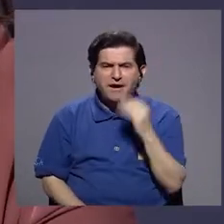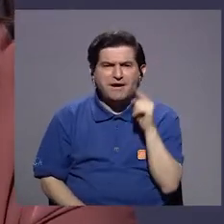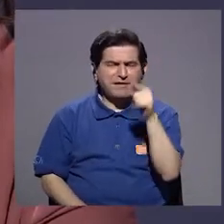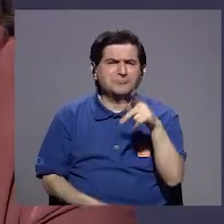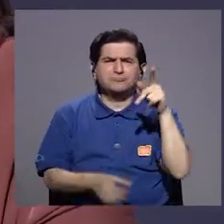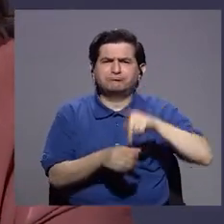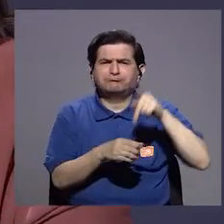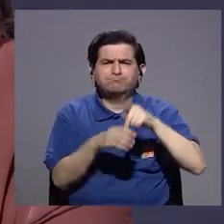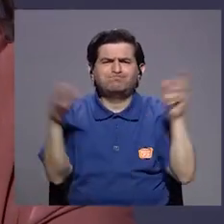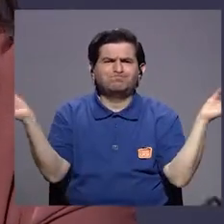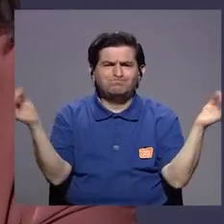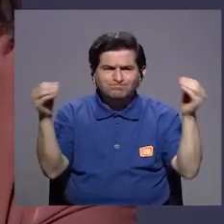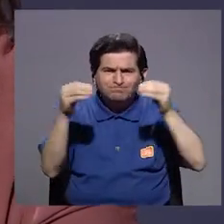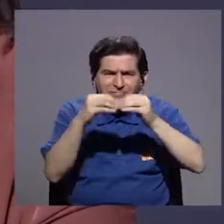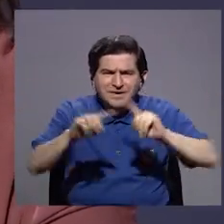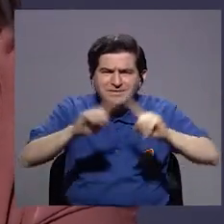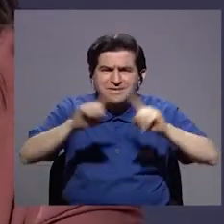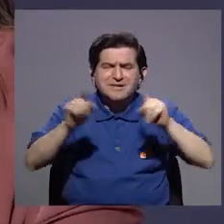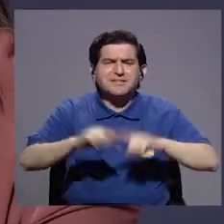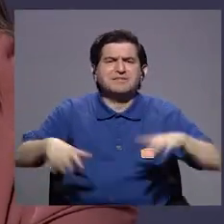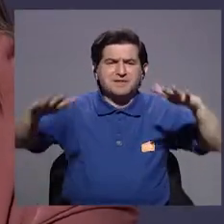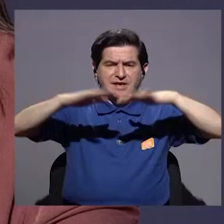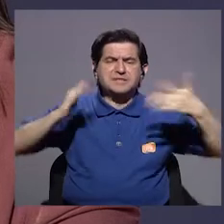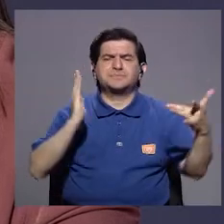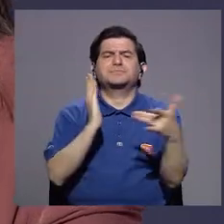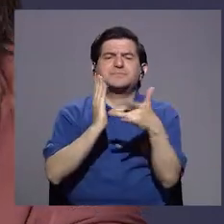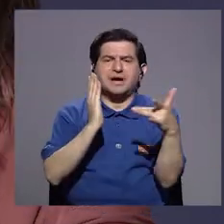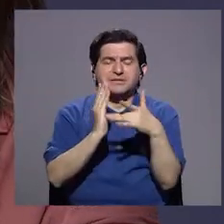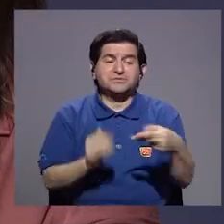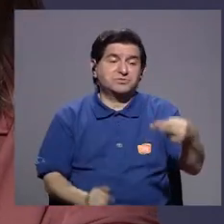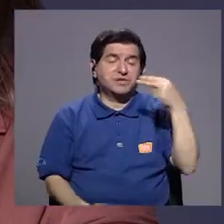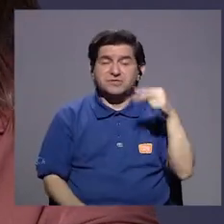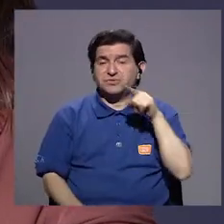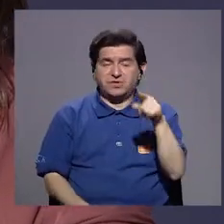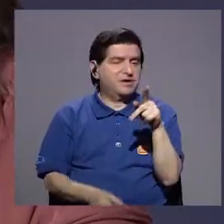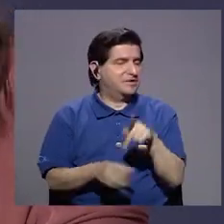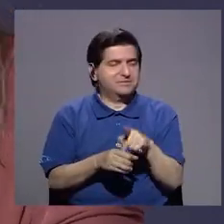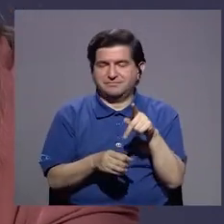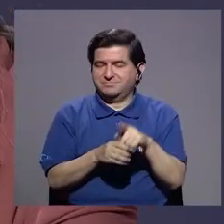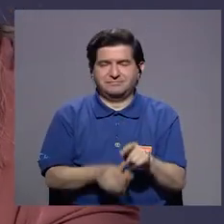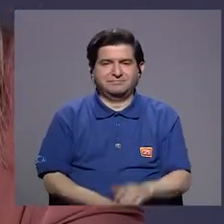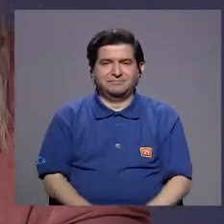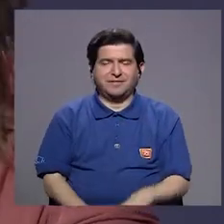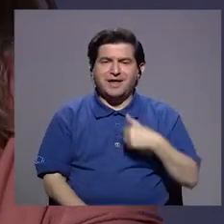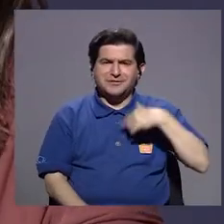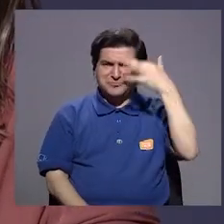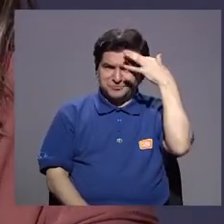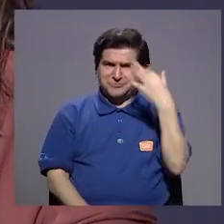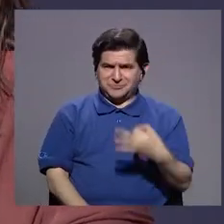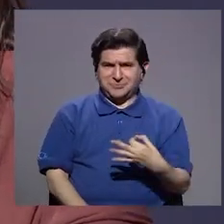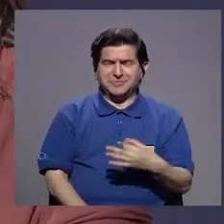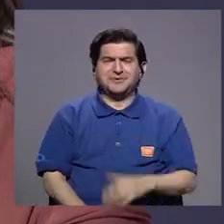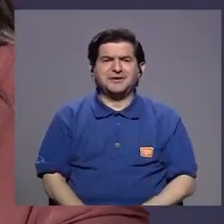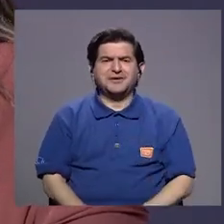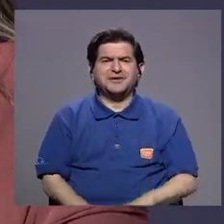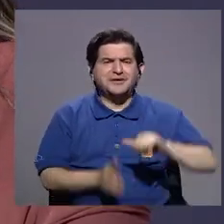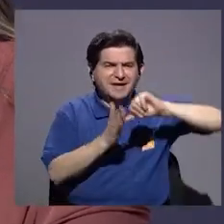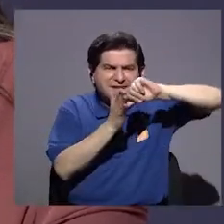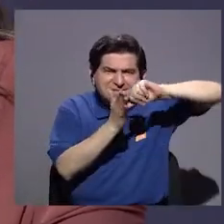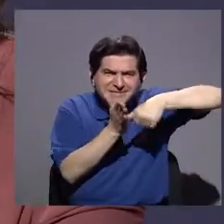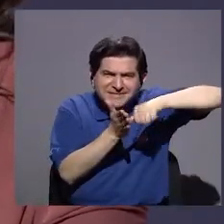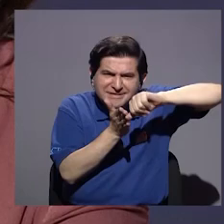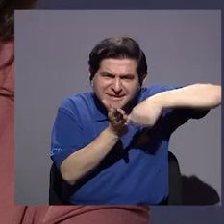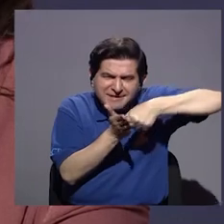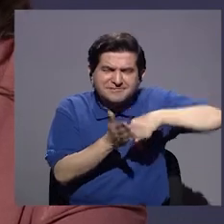vez estamos participando más en ciertos ámbitos técnicos que históricamente no había sido así. Entonces yo creo que el acento